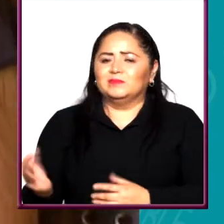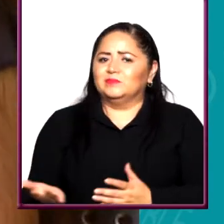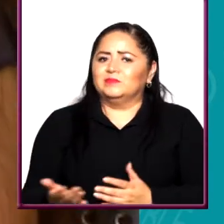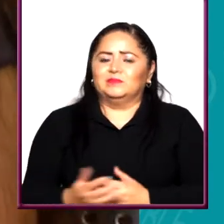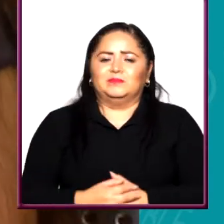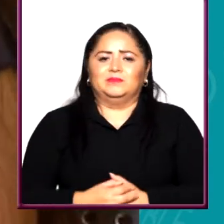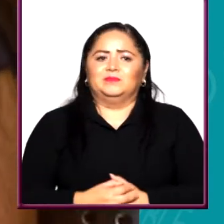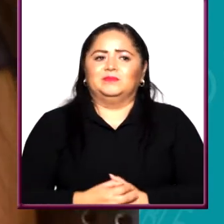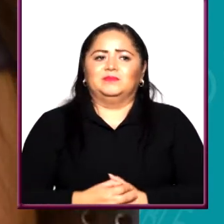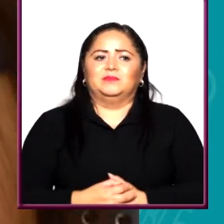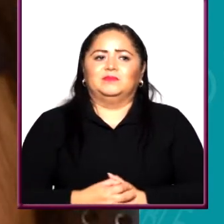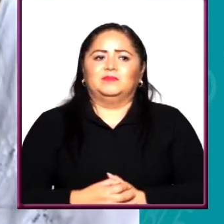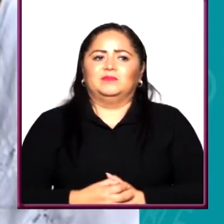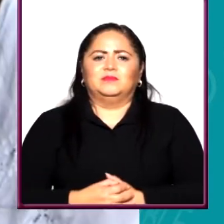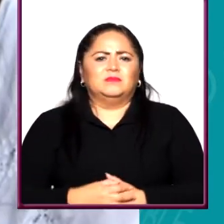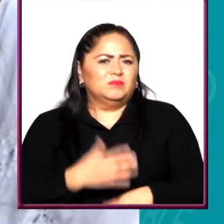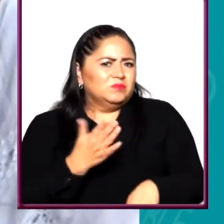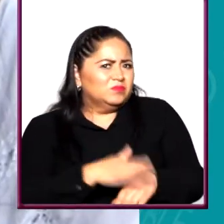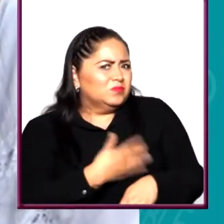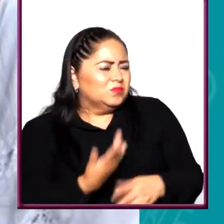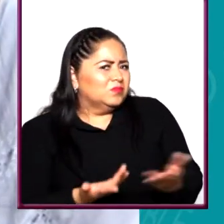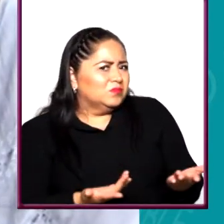No puedo.